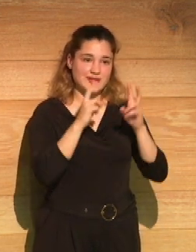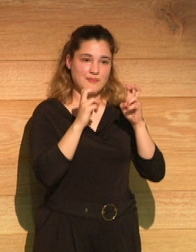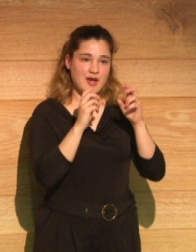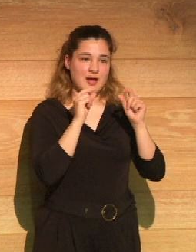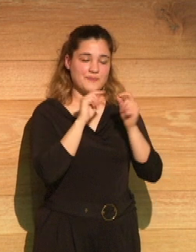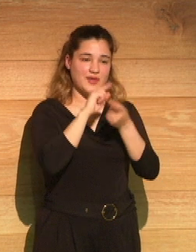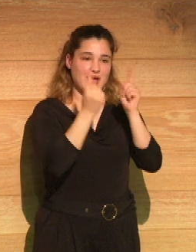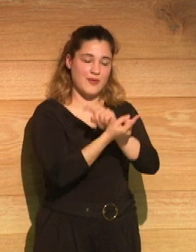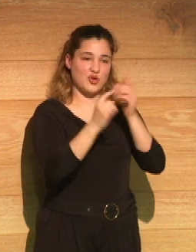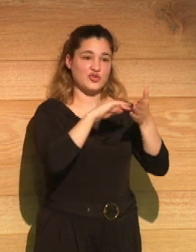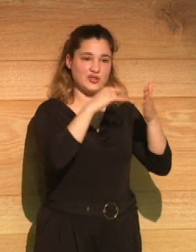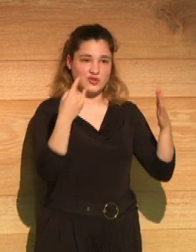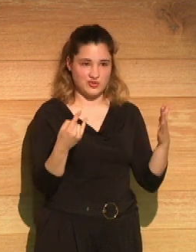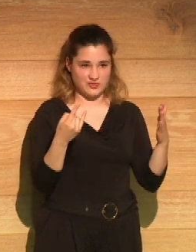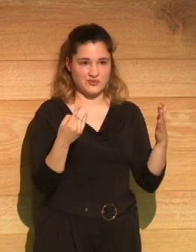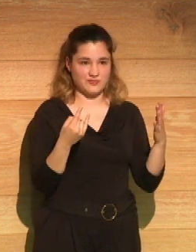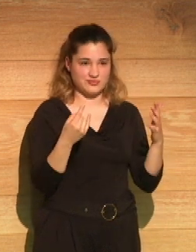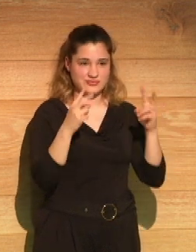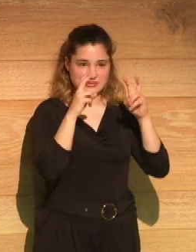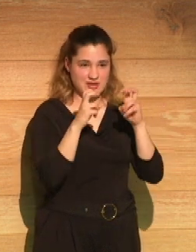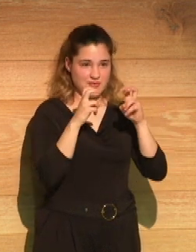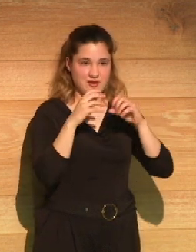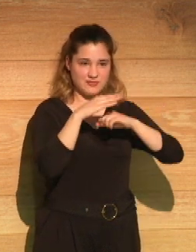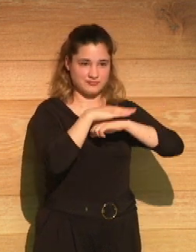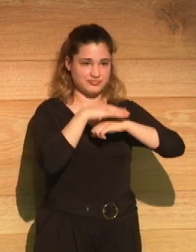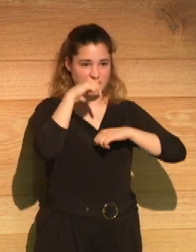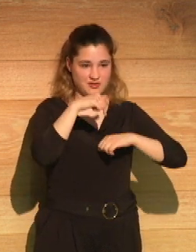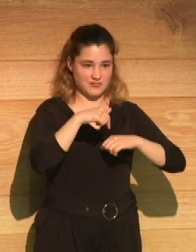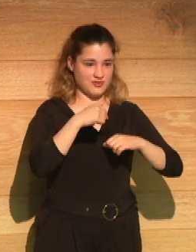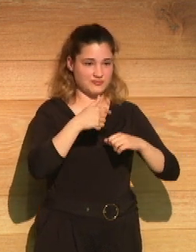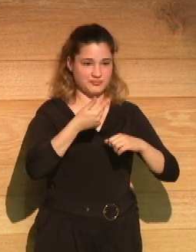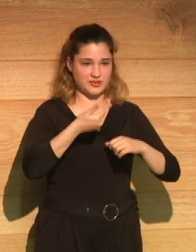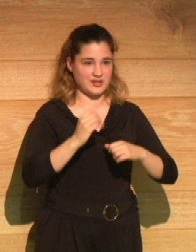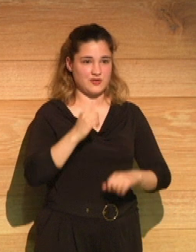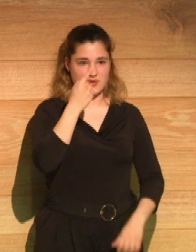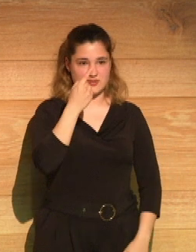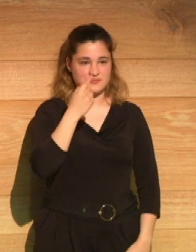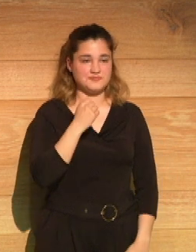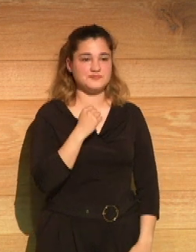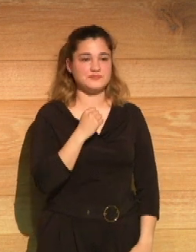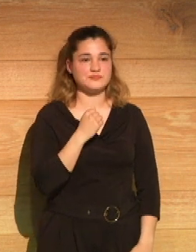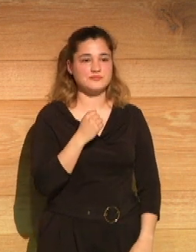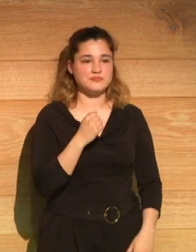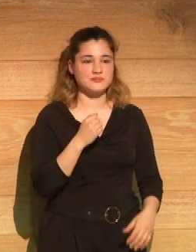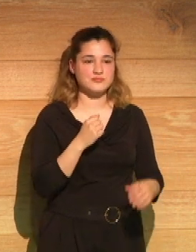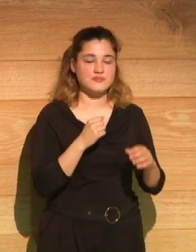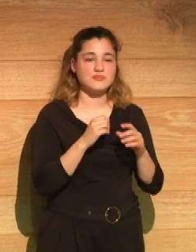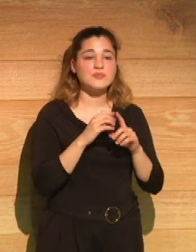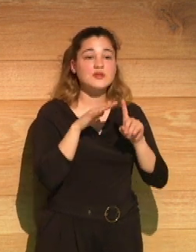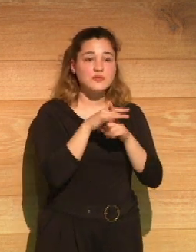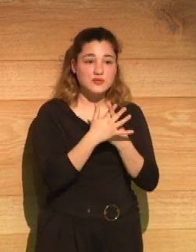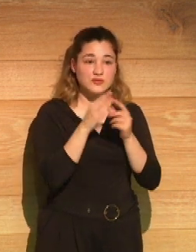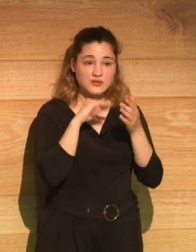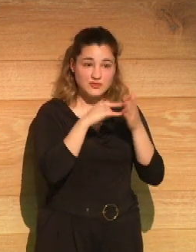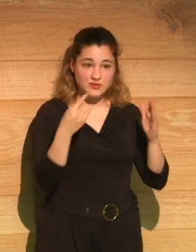tecnológico, que es el tema central de nuestra conversación de hoy. Entonces, Los factores de cambio tecnológico, como vimos antes, se